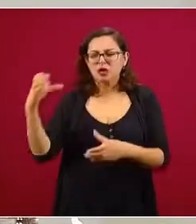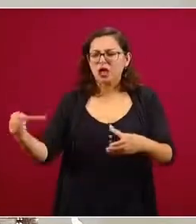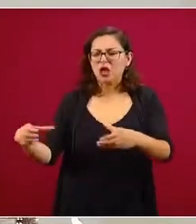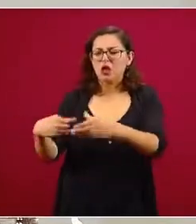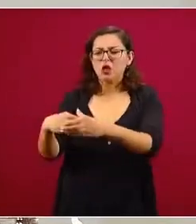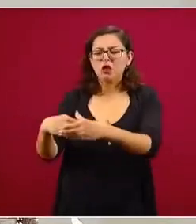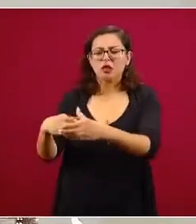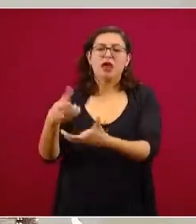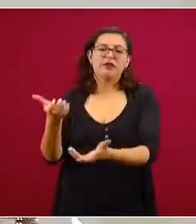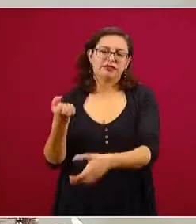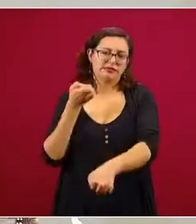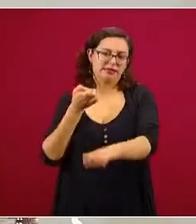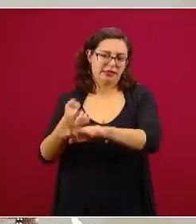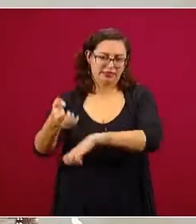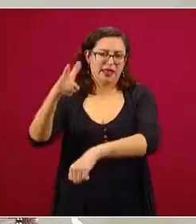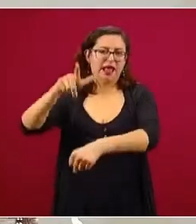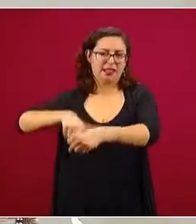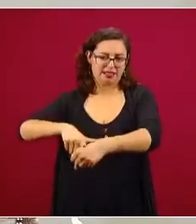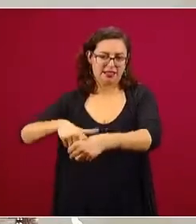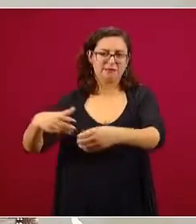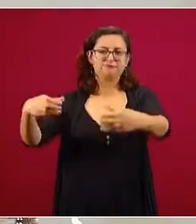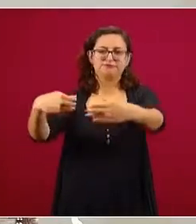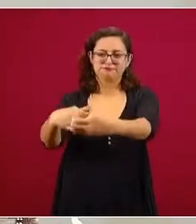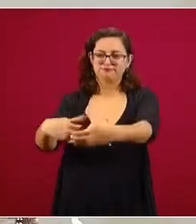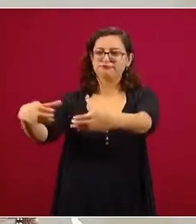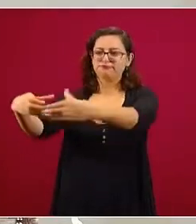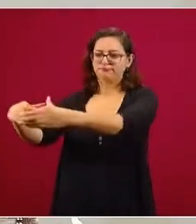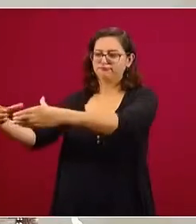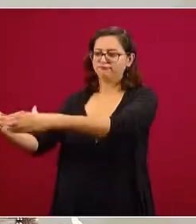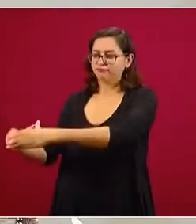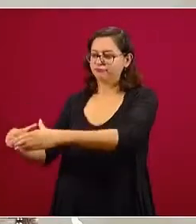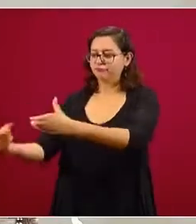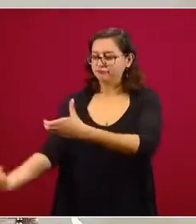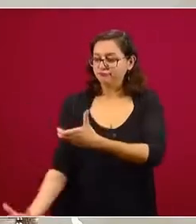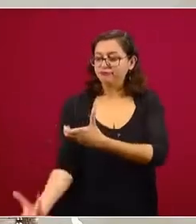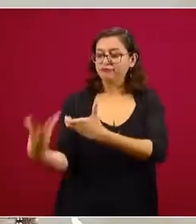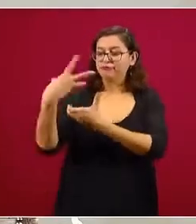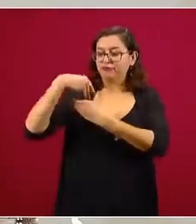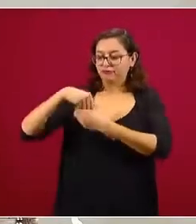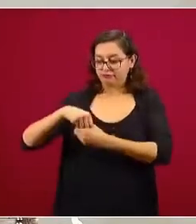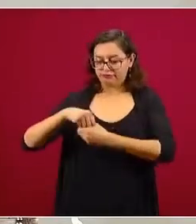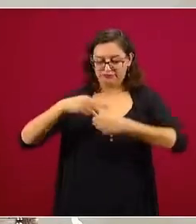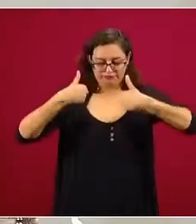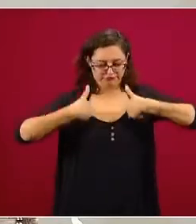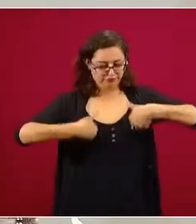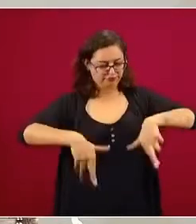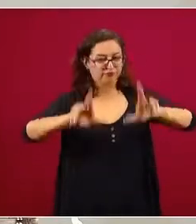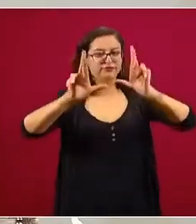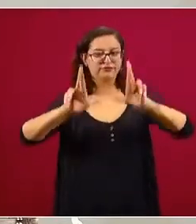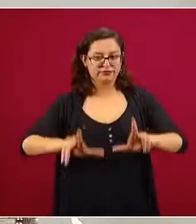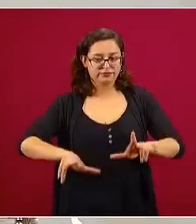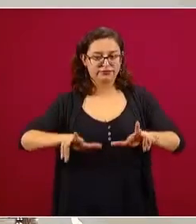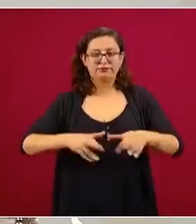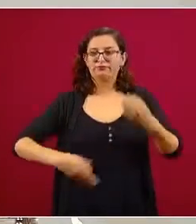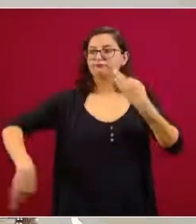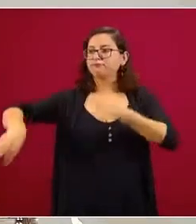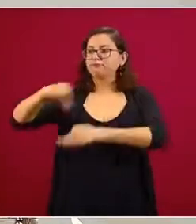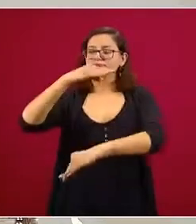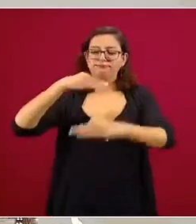los municipios. Es así que a través de mi voz, es la voz integral de cada una de estas presidentas y